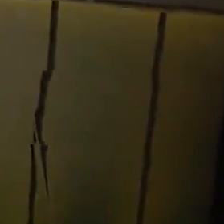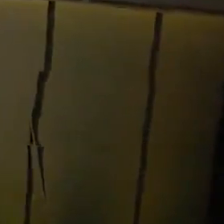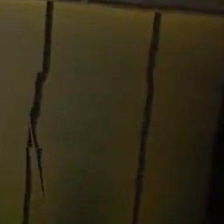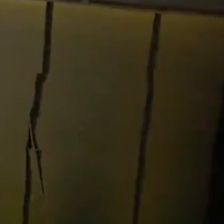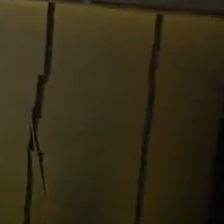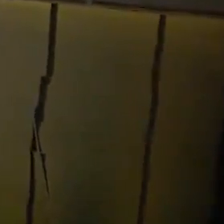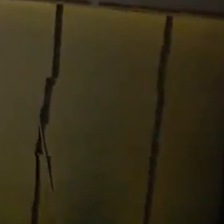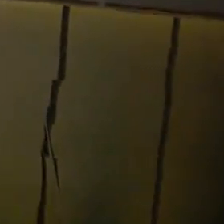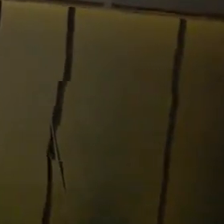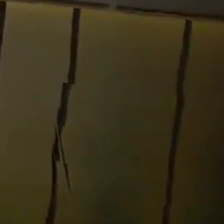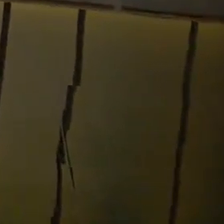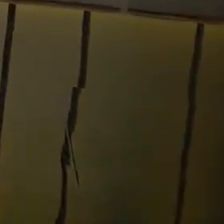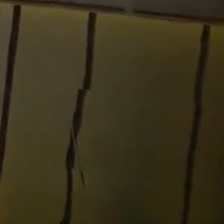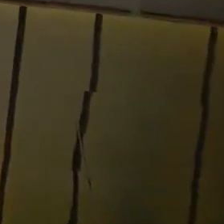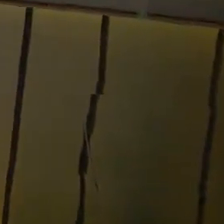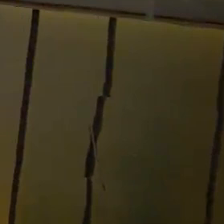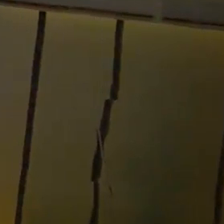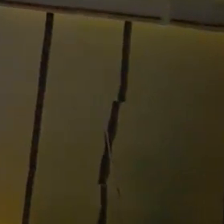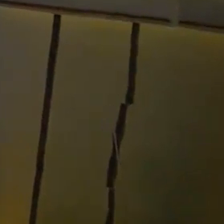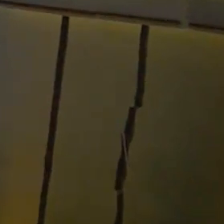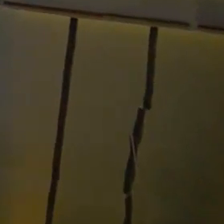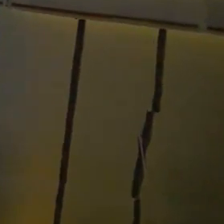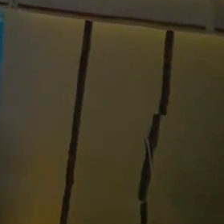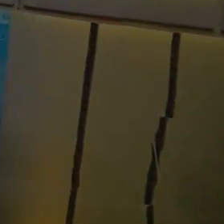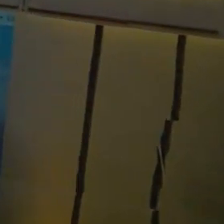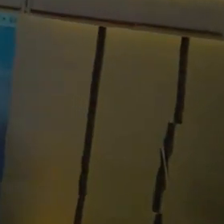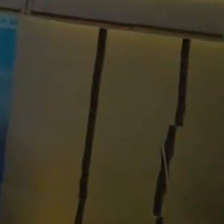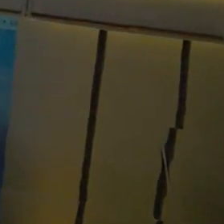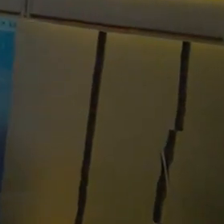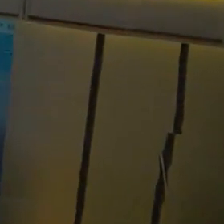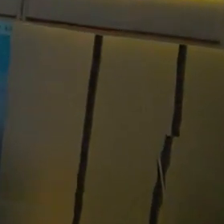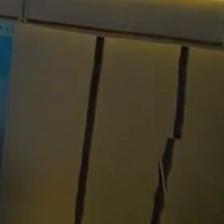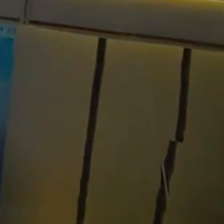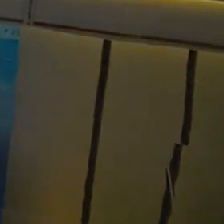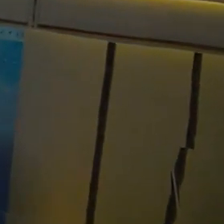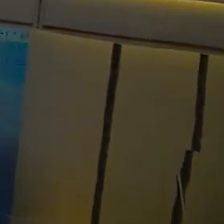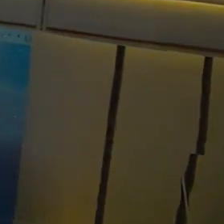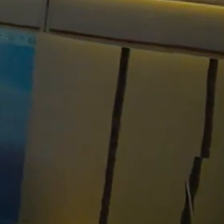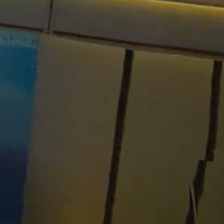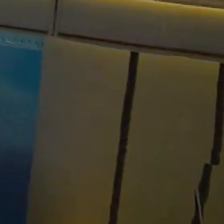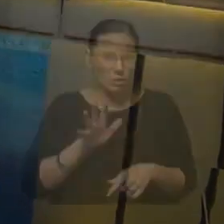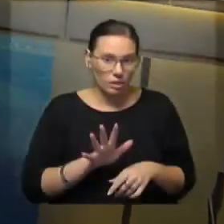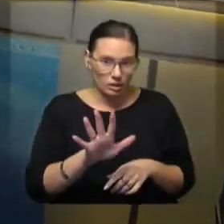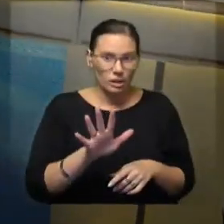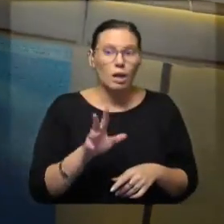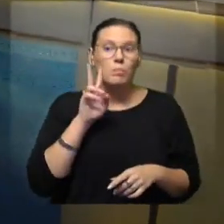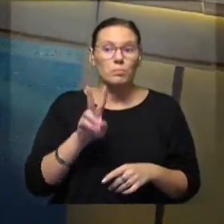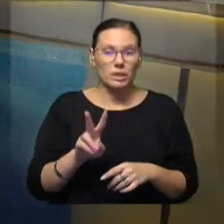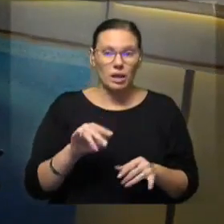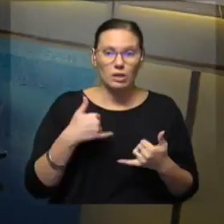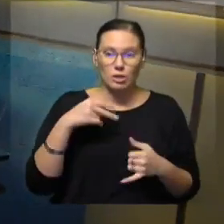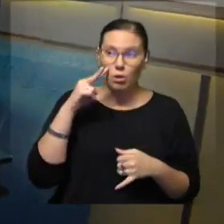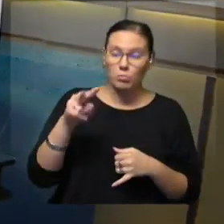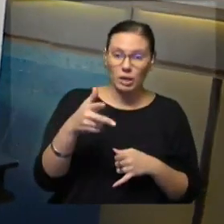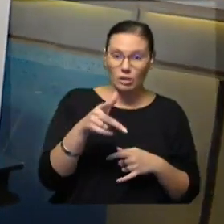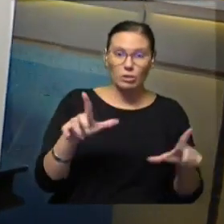tenemos. ¡Oh! ¡Y sí! Volvió él y volvió el avioncito y así está arrancando. Y mirá, yo estoy mirando el